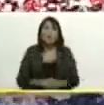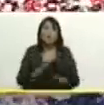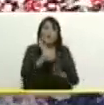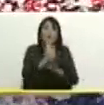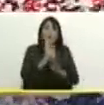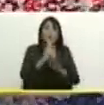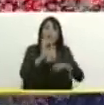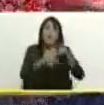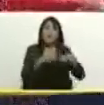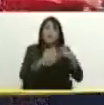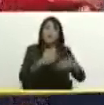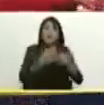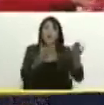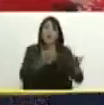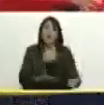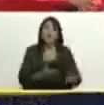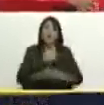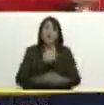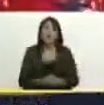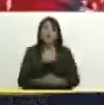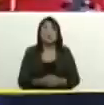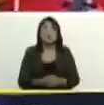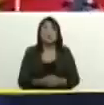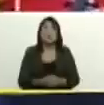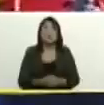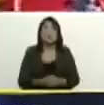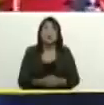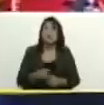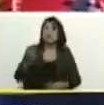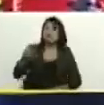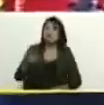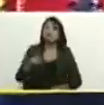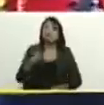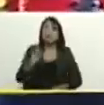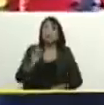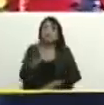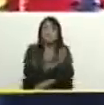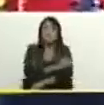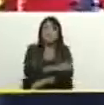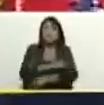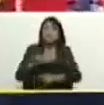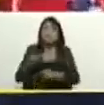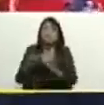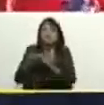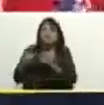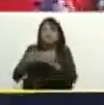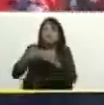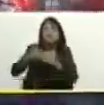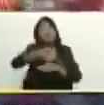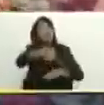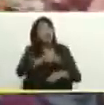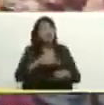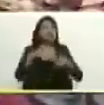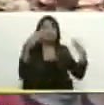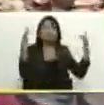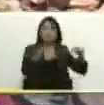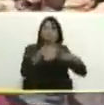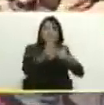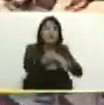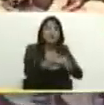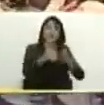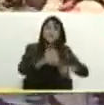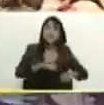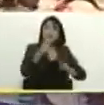ataque. Pues señores de la derecha, así estaremos nosotros, unidos siempre, en la calle siempre, en